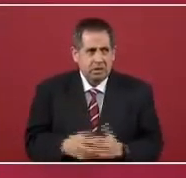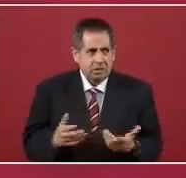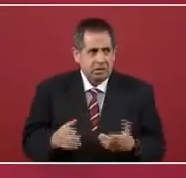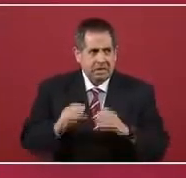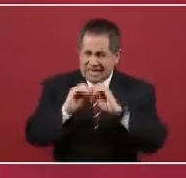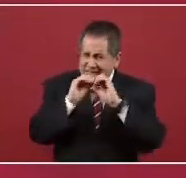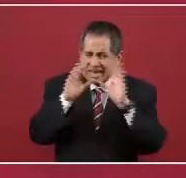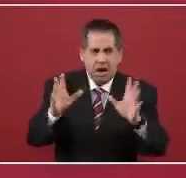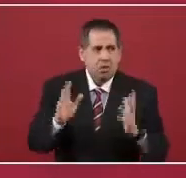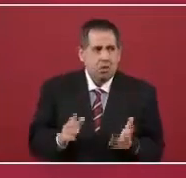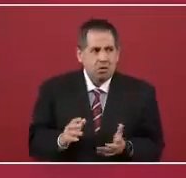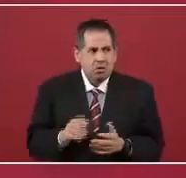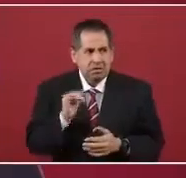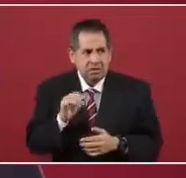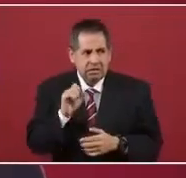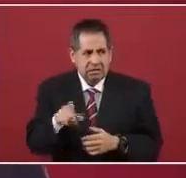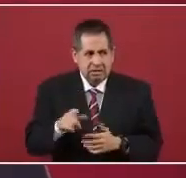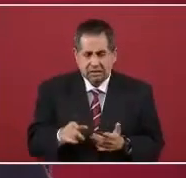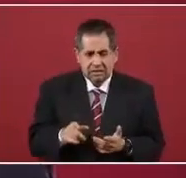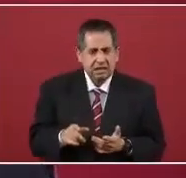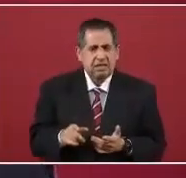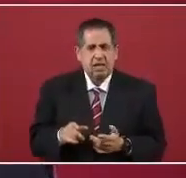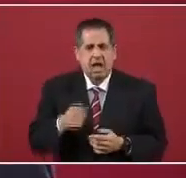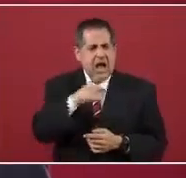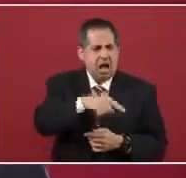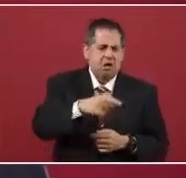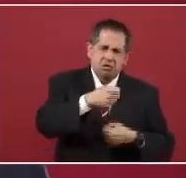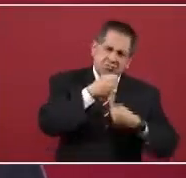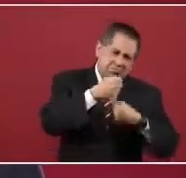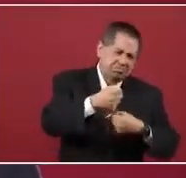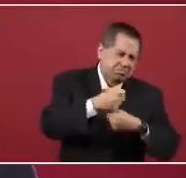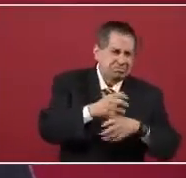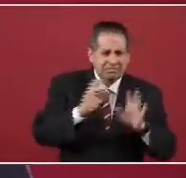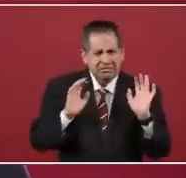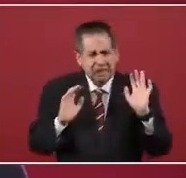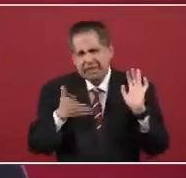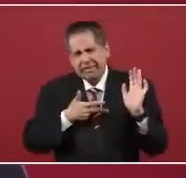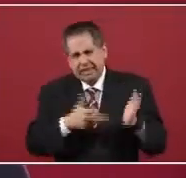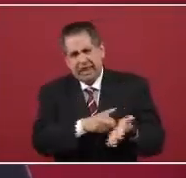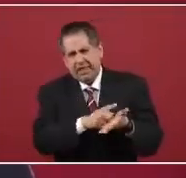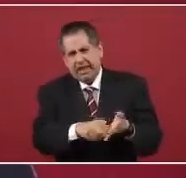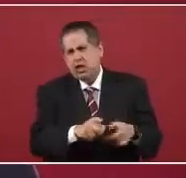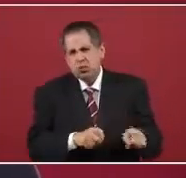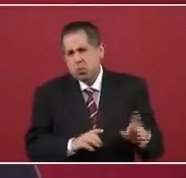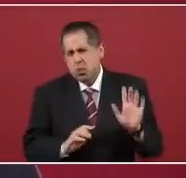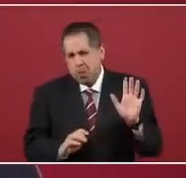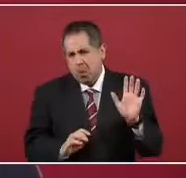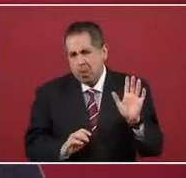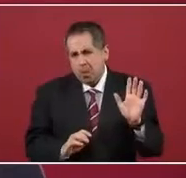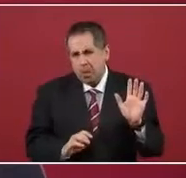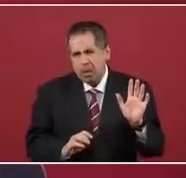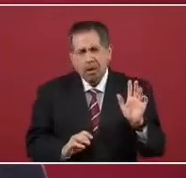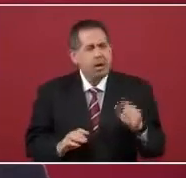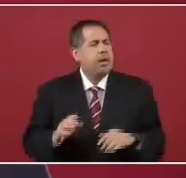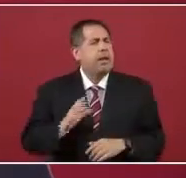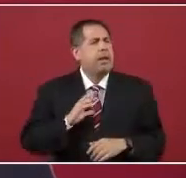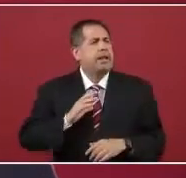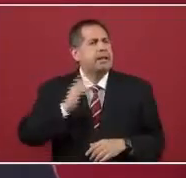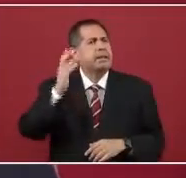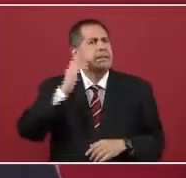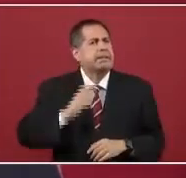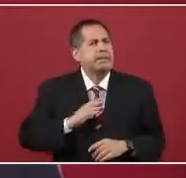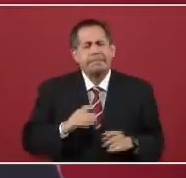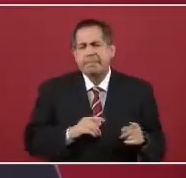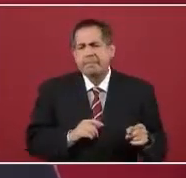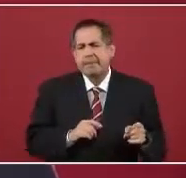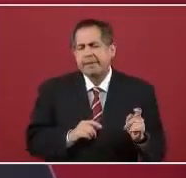desde luego, pues protestan y tienen todo su derecho. Habían